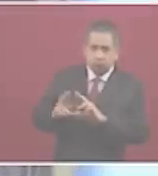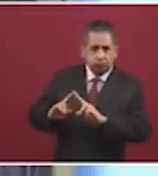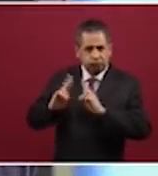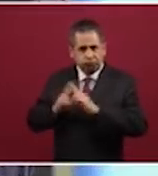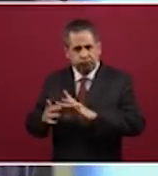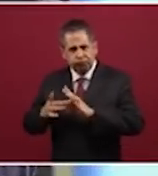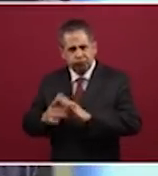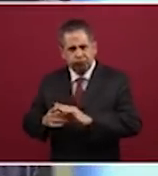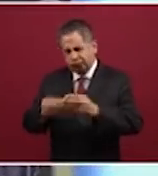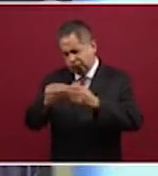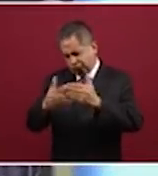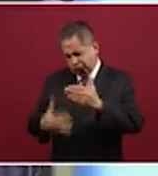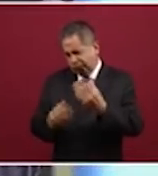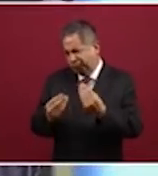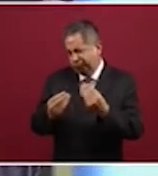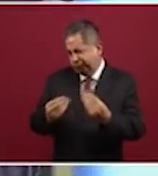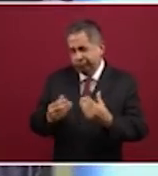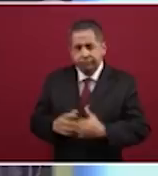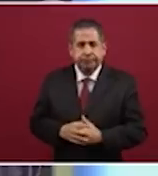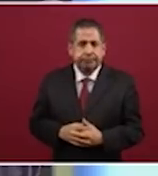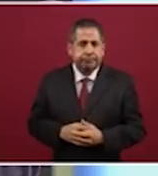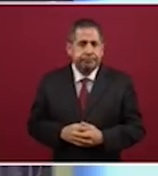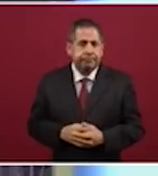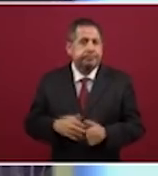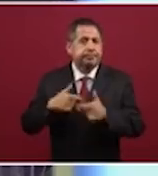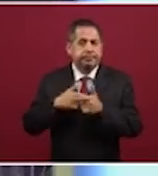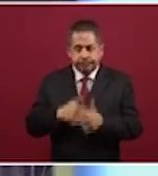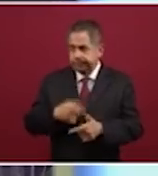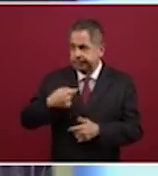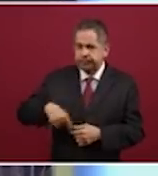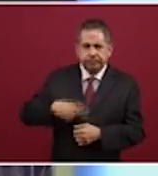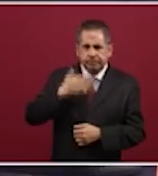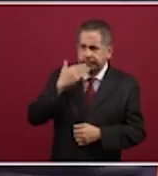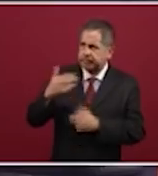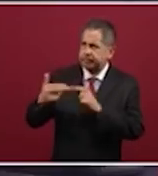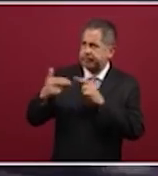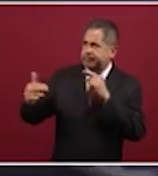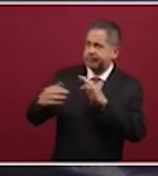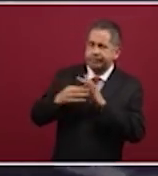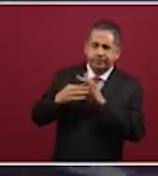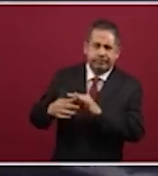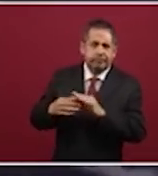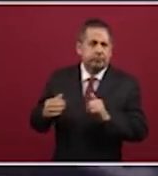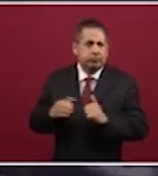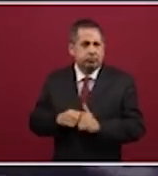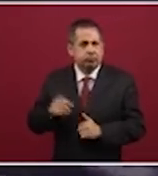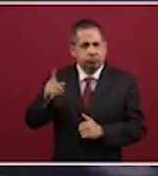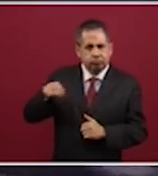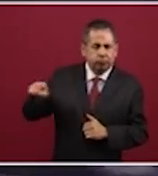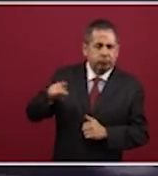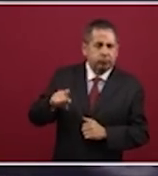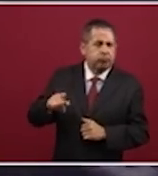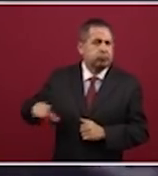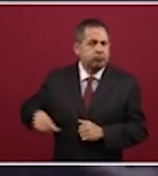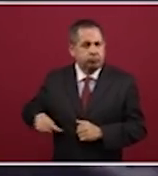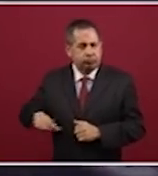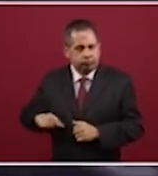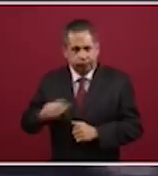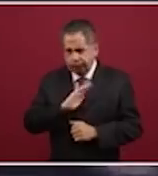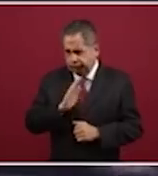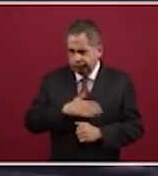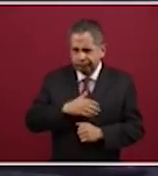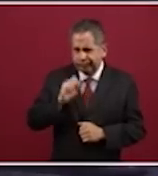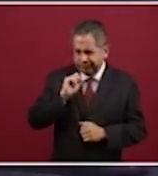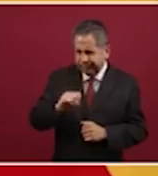unen. Vamos a seguir manteniendo una muy buena relación con el gobierno